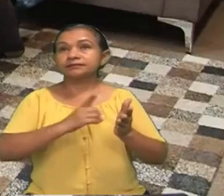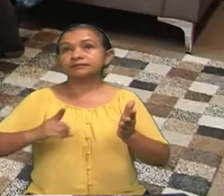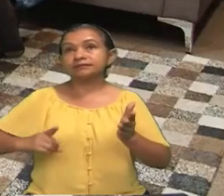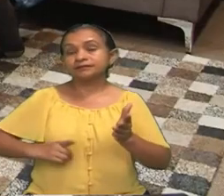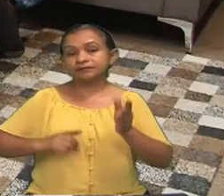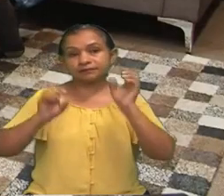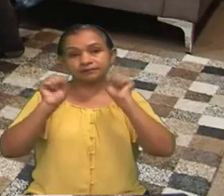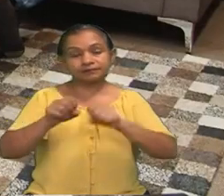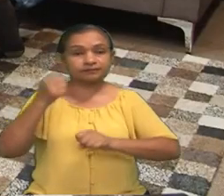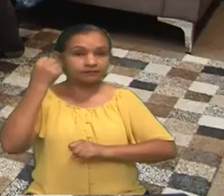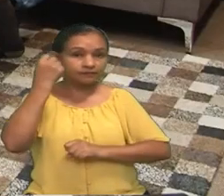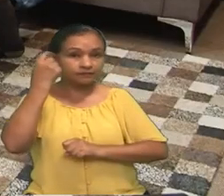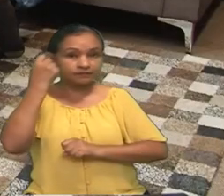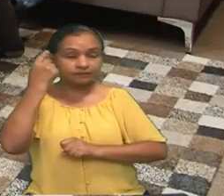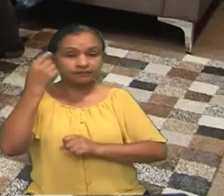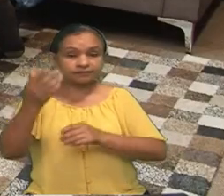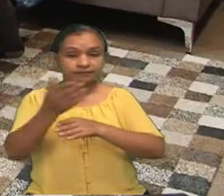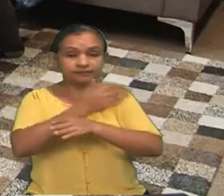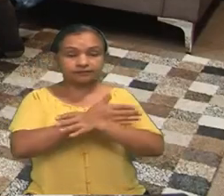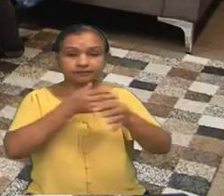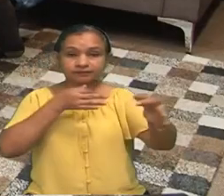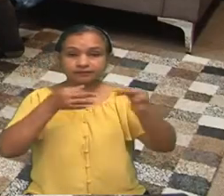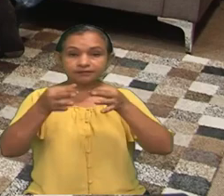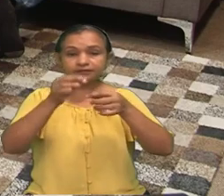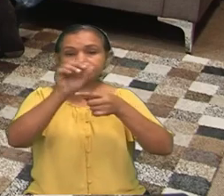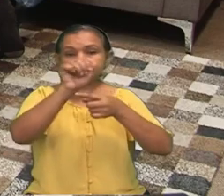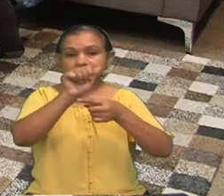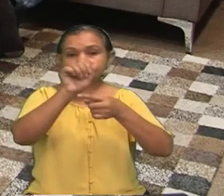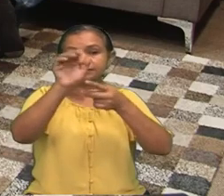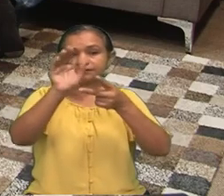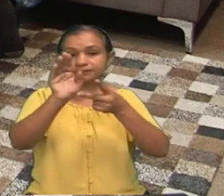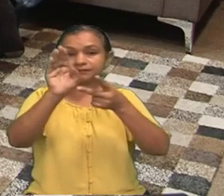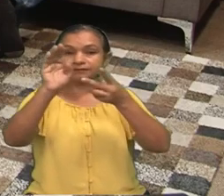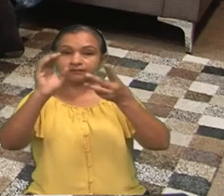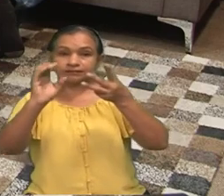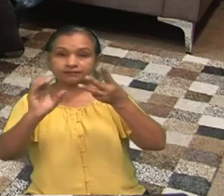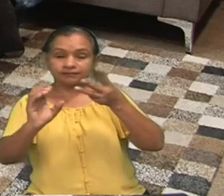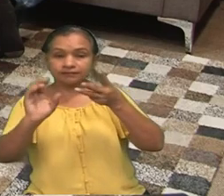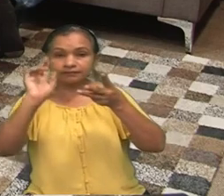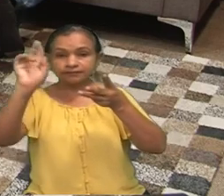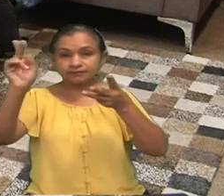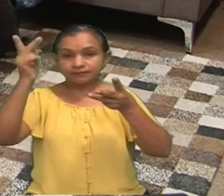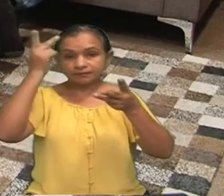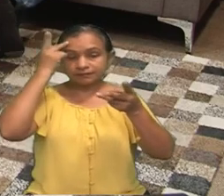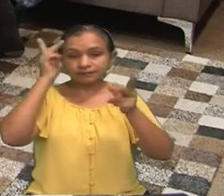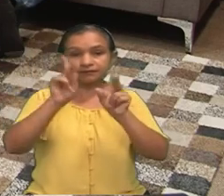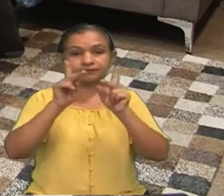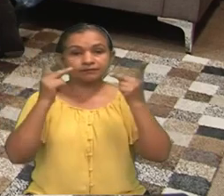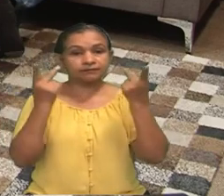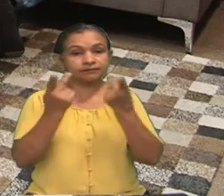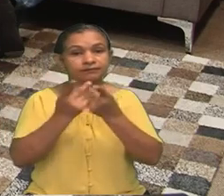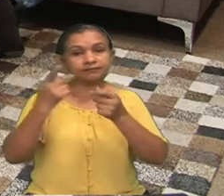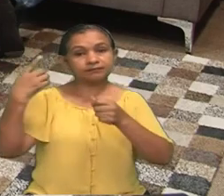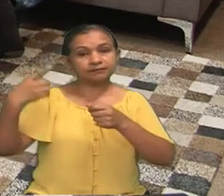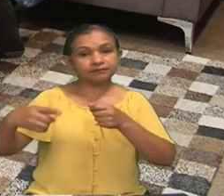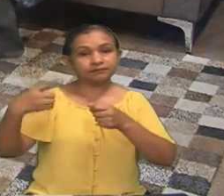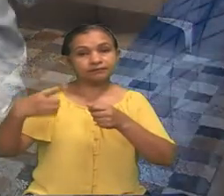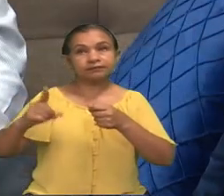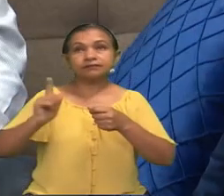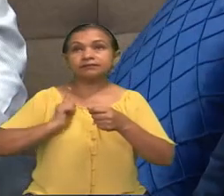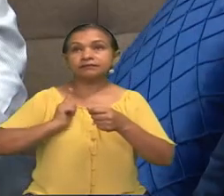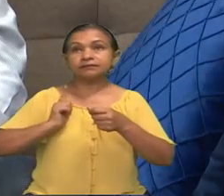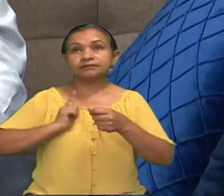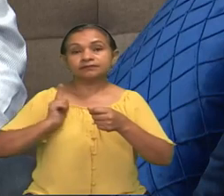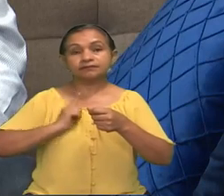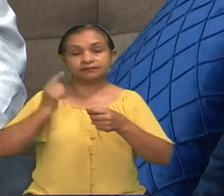para hacer una especie de introducción ABC, lo que significa un proceso de políticas públicas de restitución de derechos y